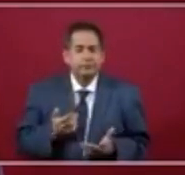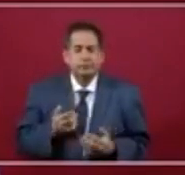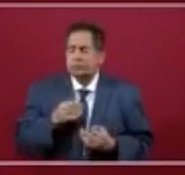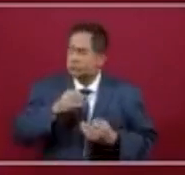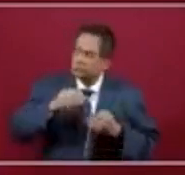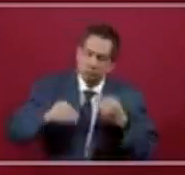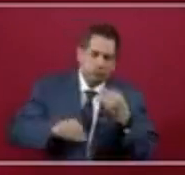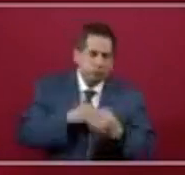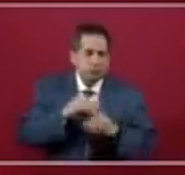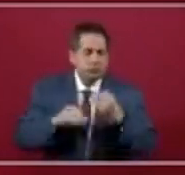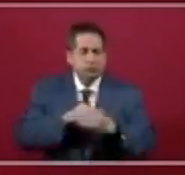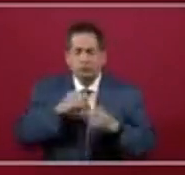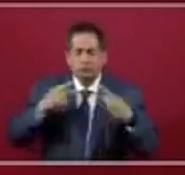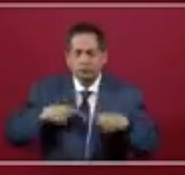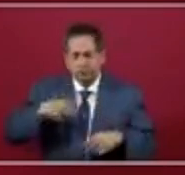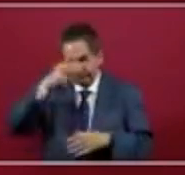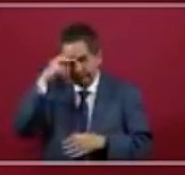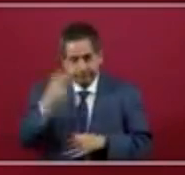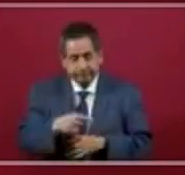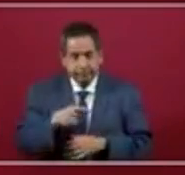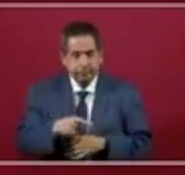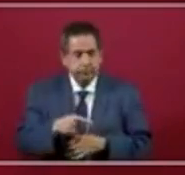todos los mexicanos